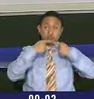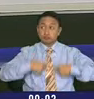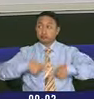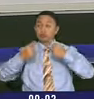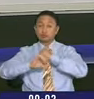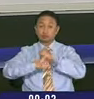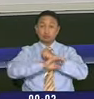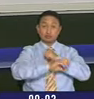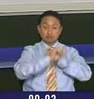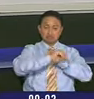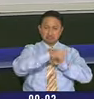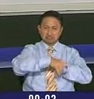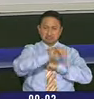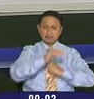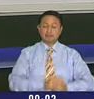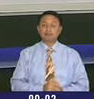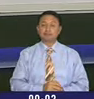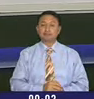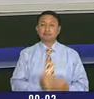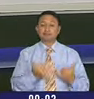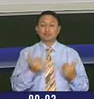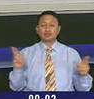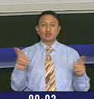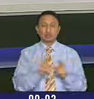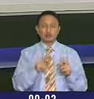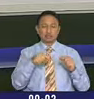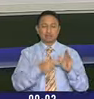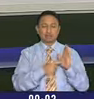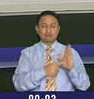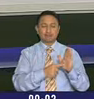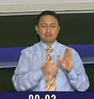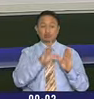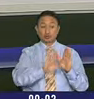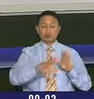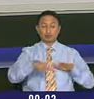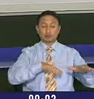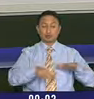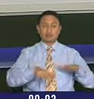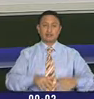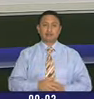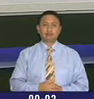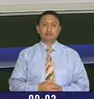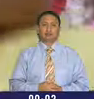sus propuestas a la ciudadanía. Tenemos un resumen a continuación de todas las actividades.